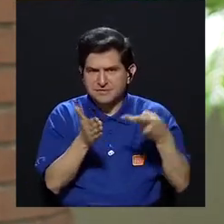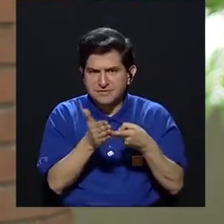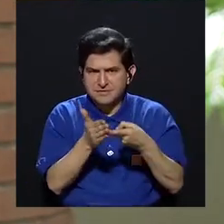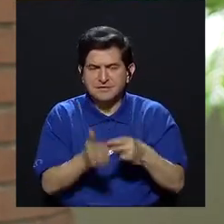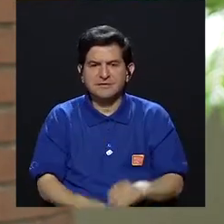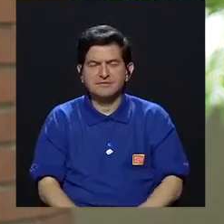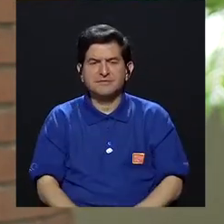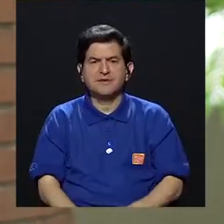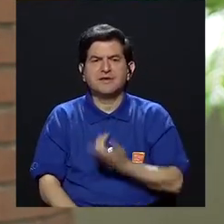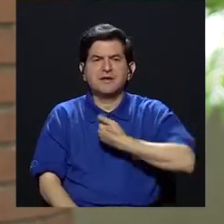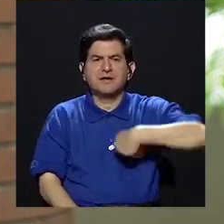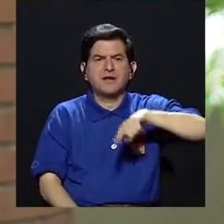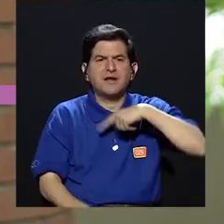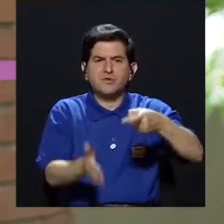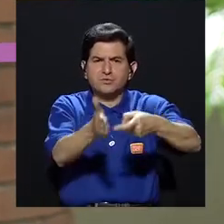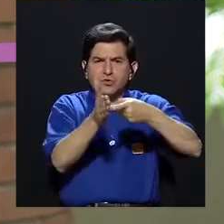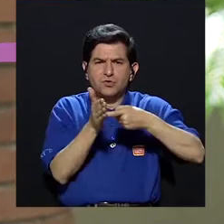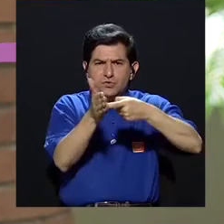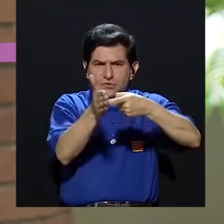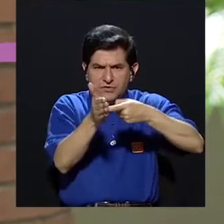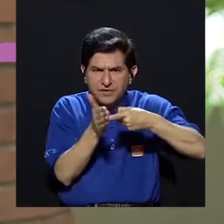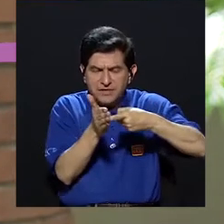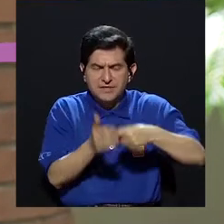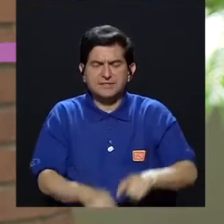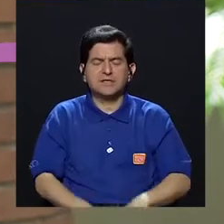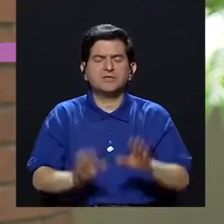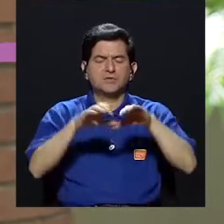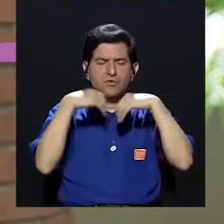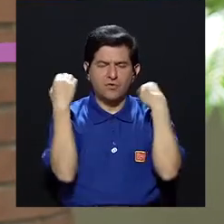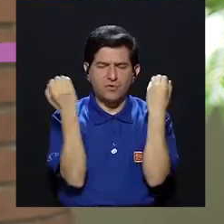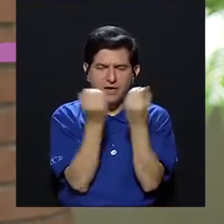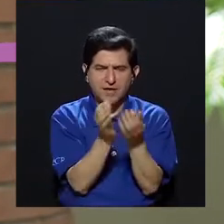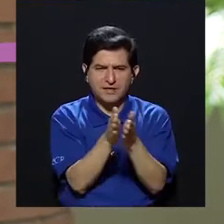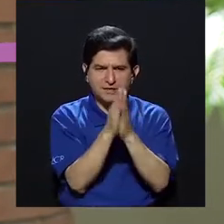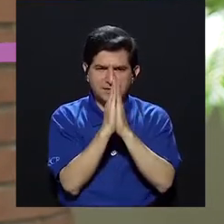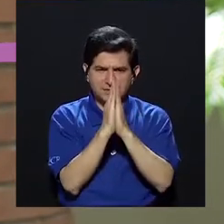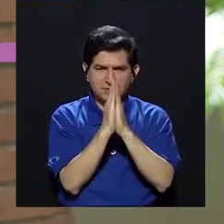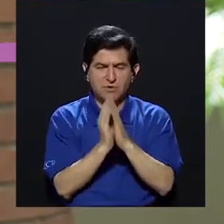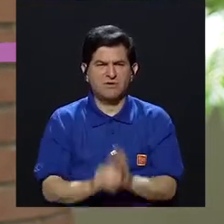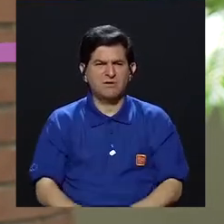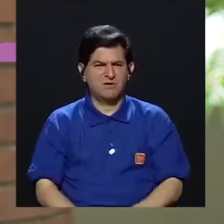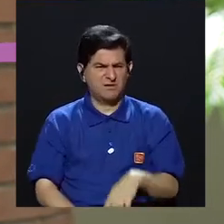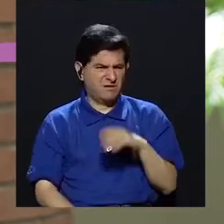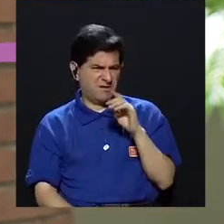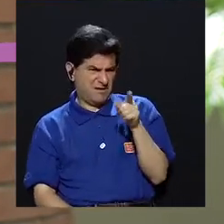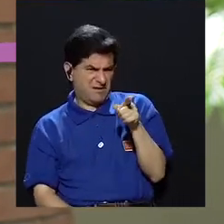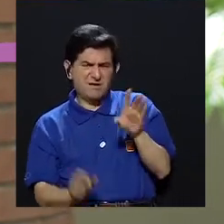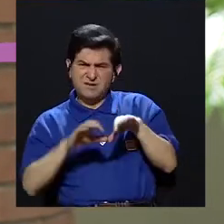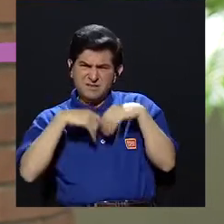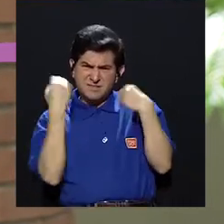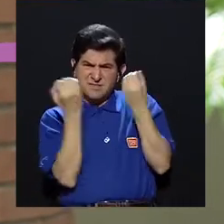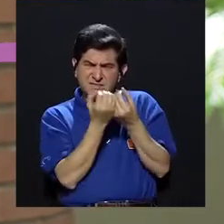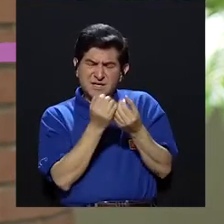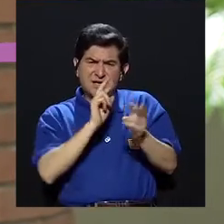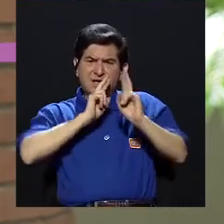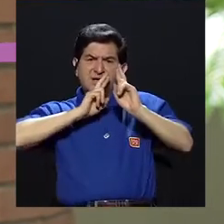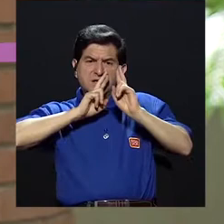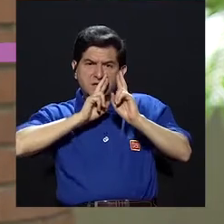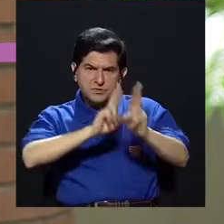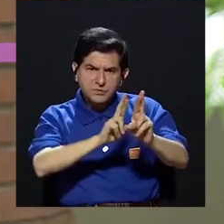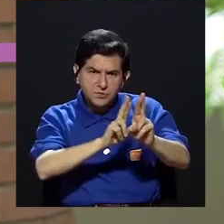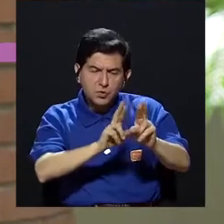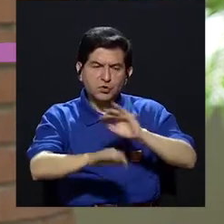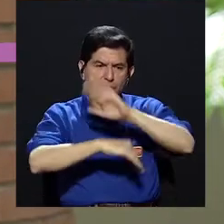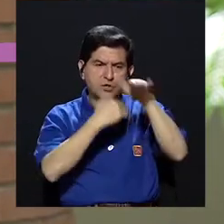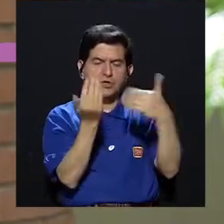decía, nuestro requisito principal es que tienen que estar organizados y esa organización tiene que responder